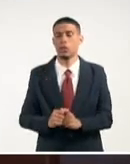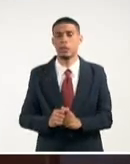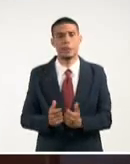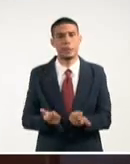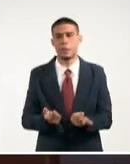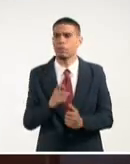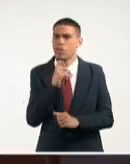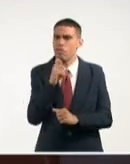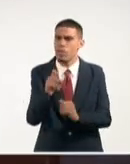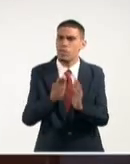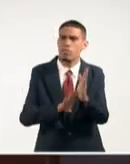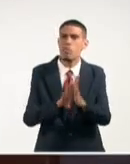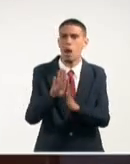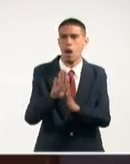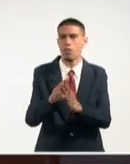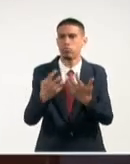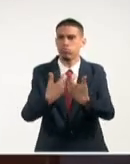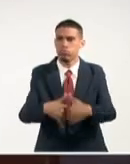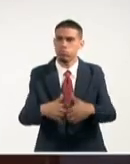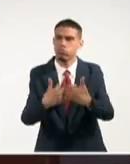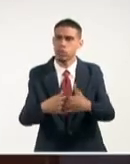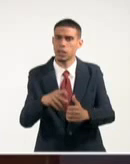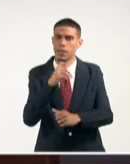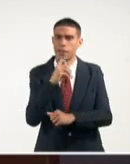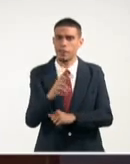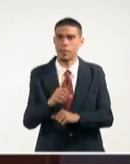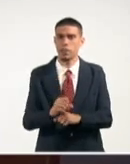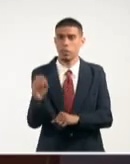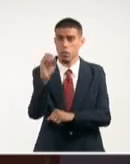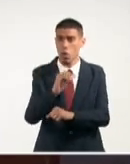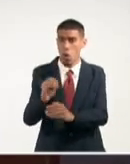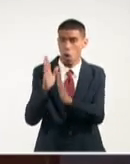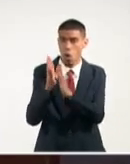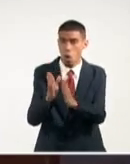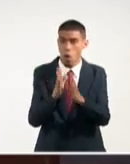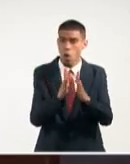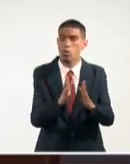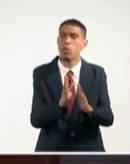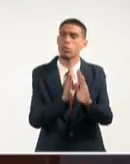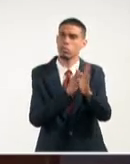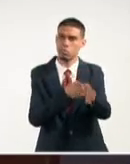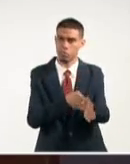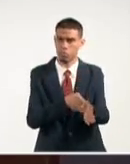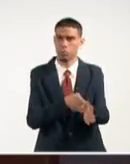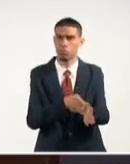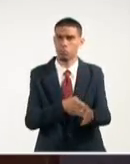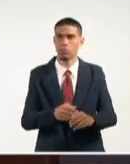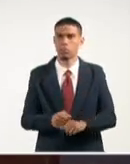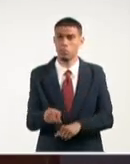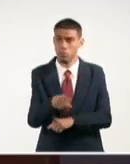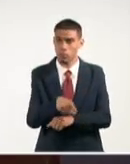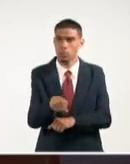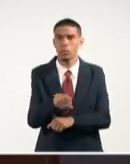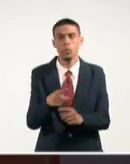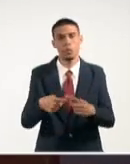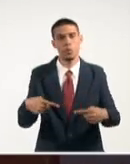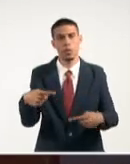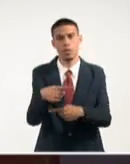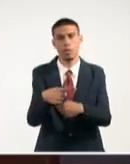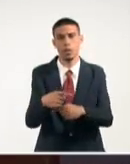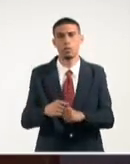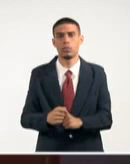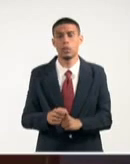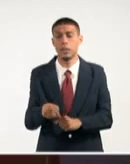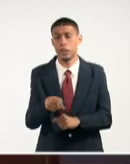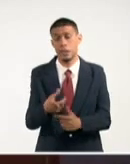en productividad, orden y eficiencia, aunque ello implique algunos